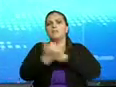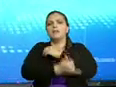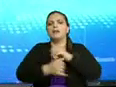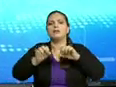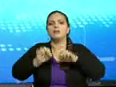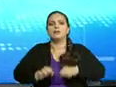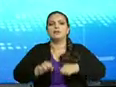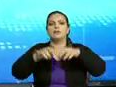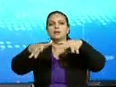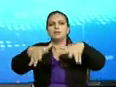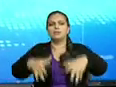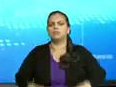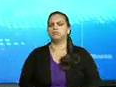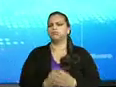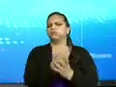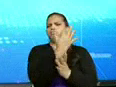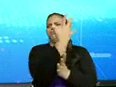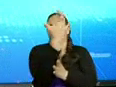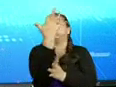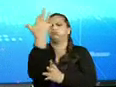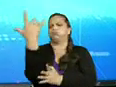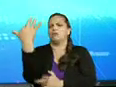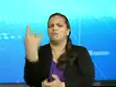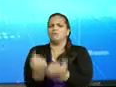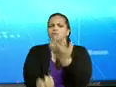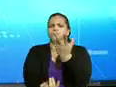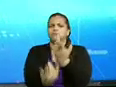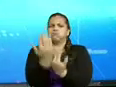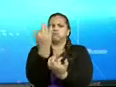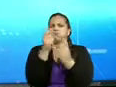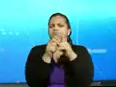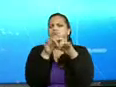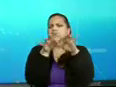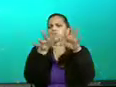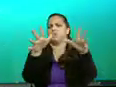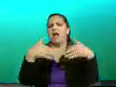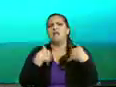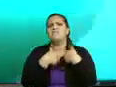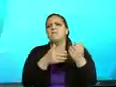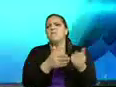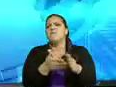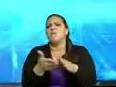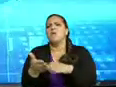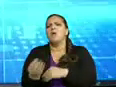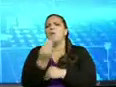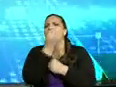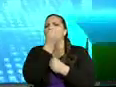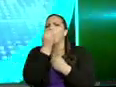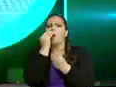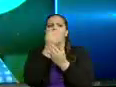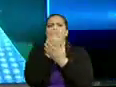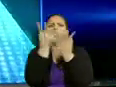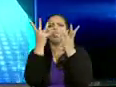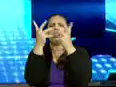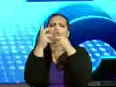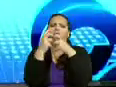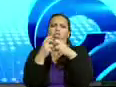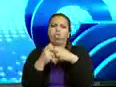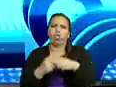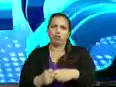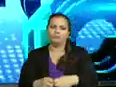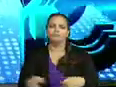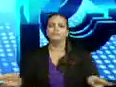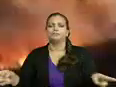arrasado vastas extensiones de bosques, afectando la flora y la fauna. Los detalles en el siguiente resumen internacional.